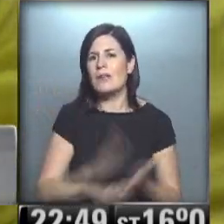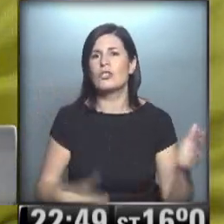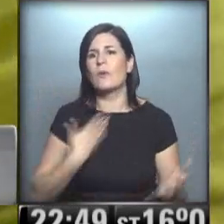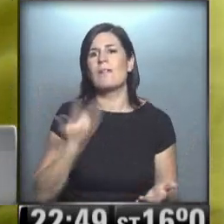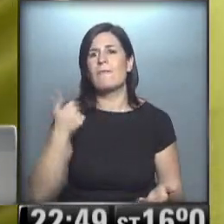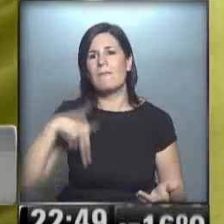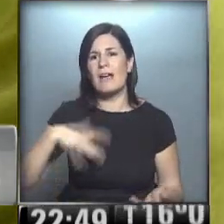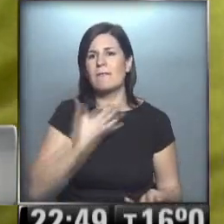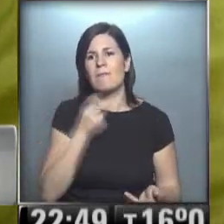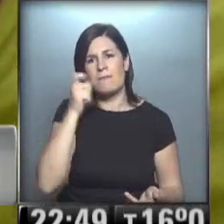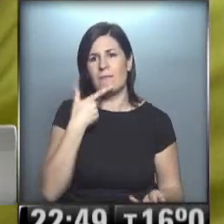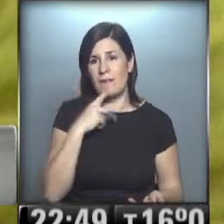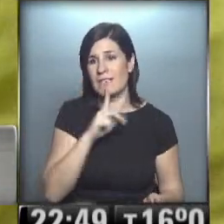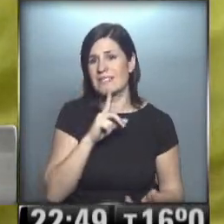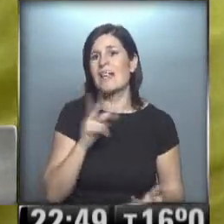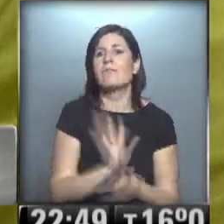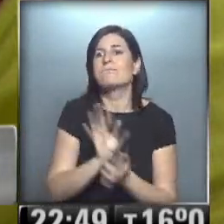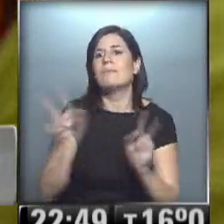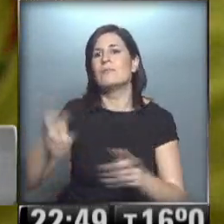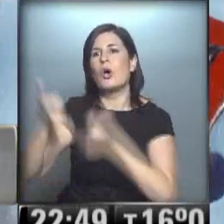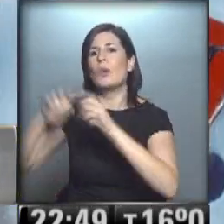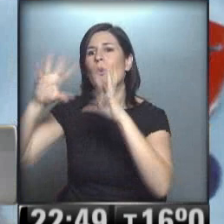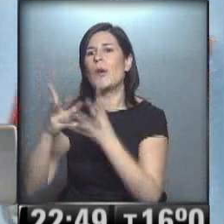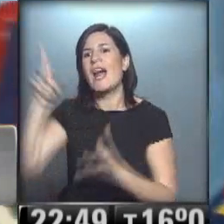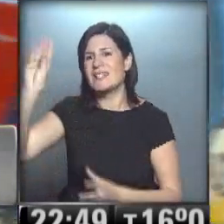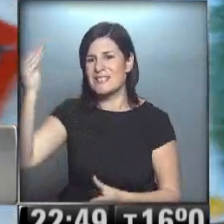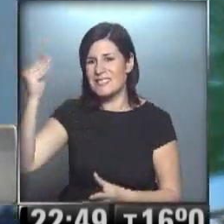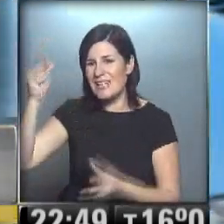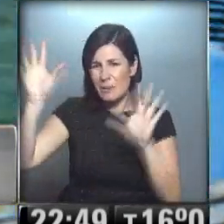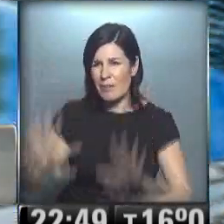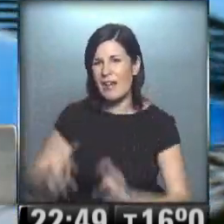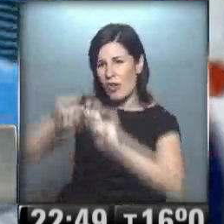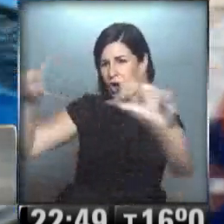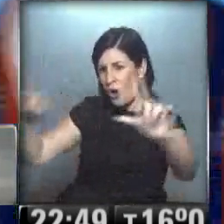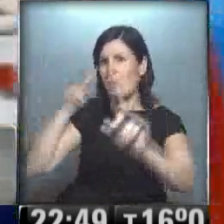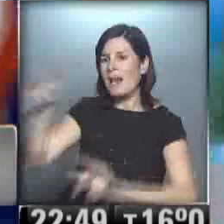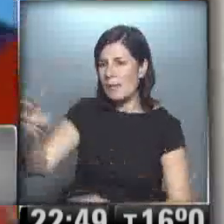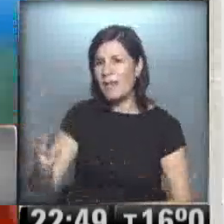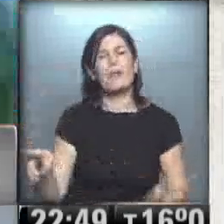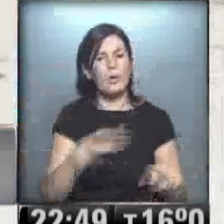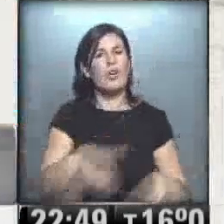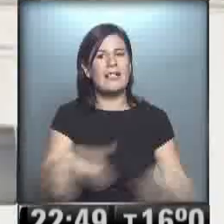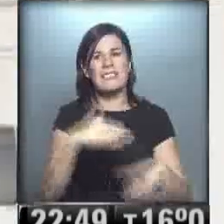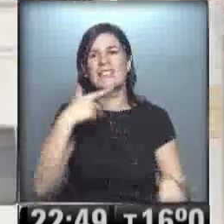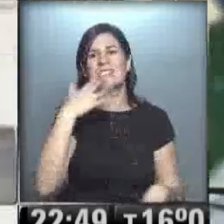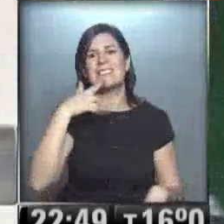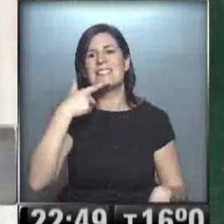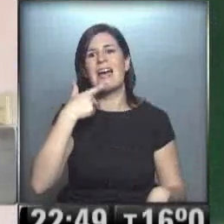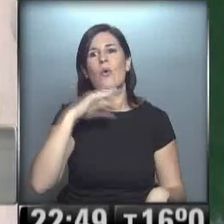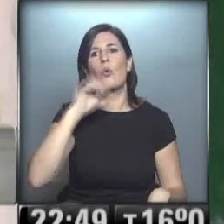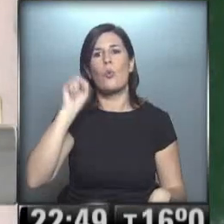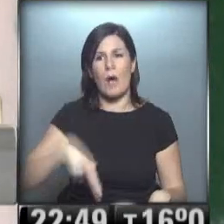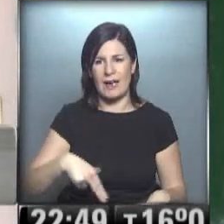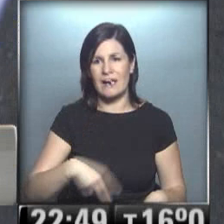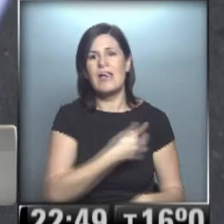calle San Juan, en la avenida San Juan, para que el hincha de San Lorenzo Almagro, claro, emulando lo que fue el último mundial, un fan fest